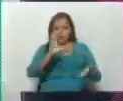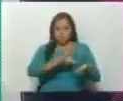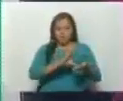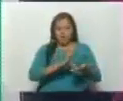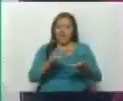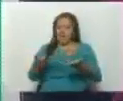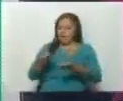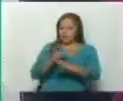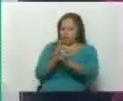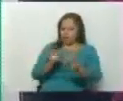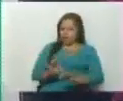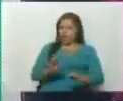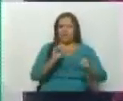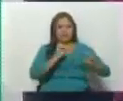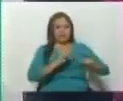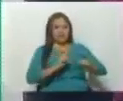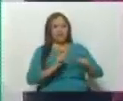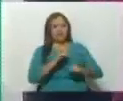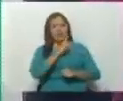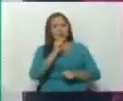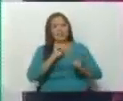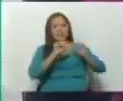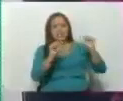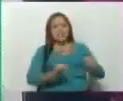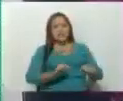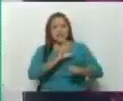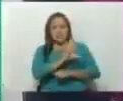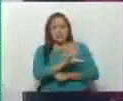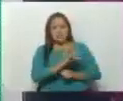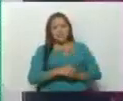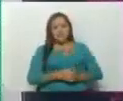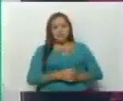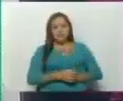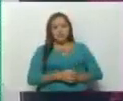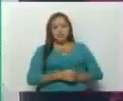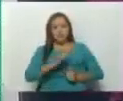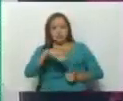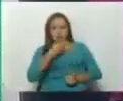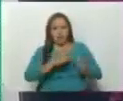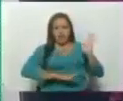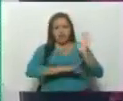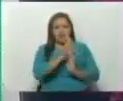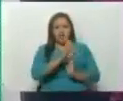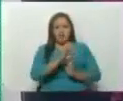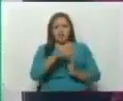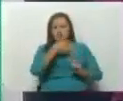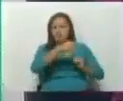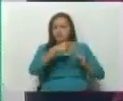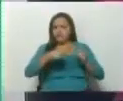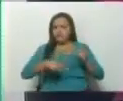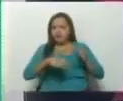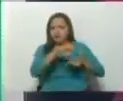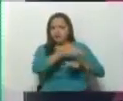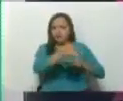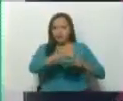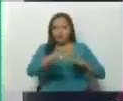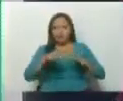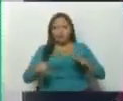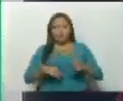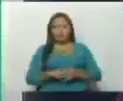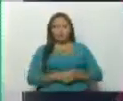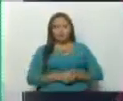Es una plataforma. Es una plataforma, se llama el Sistema 5. Eso se puede desarrollar en los distintos municipios, ¿no?